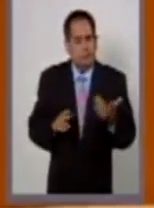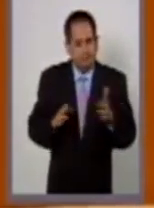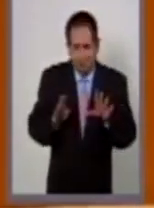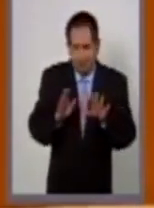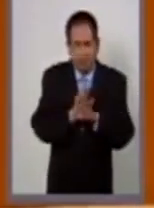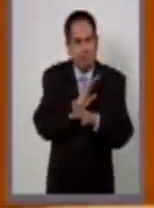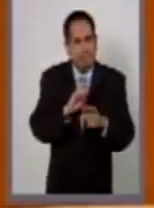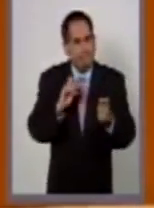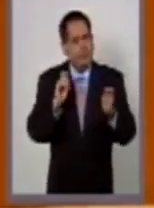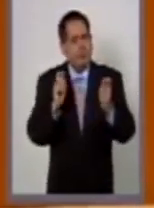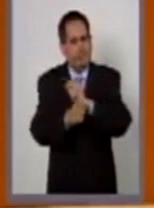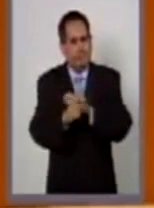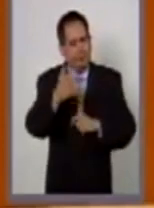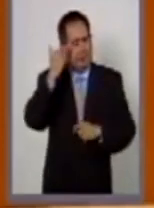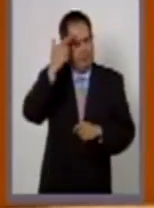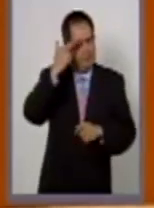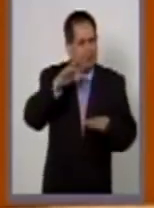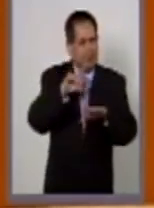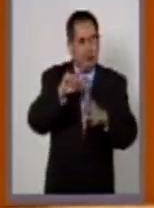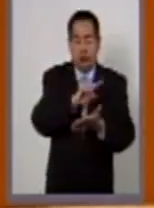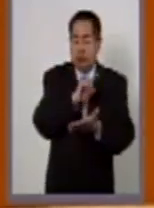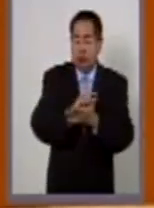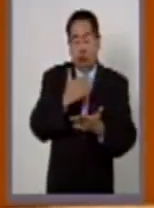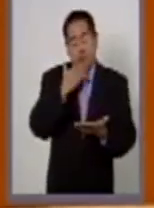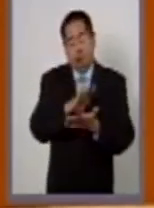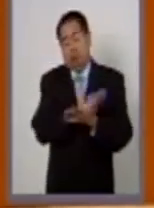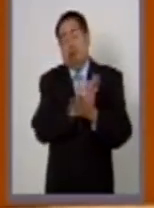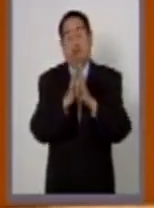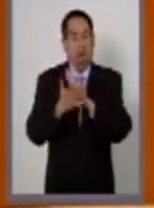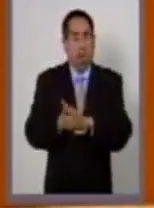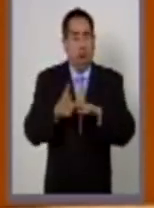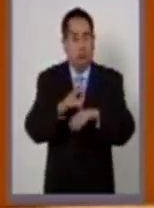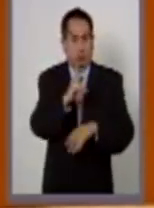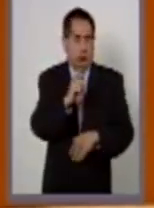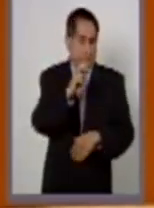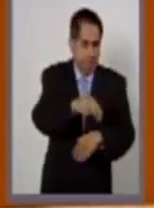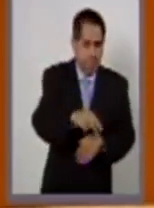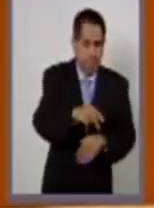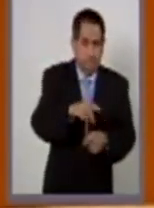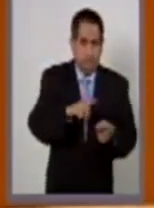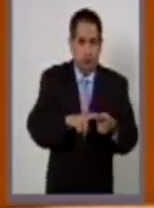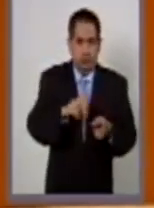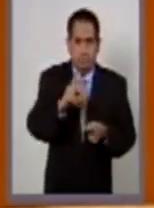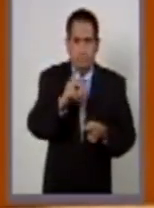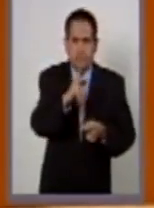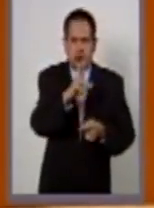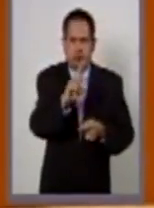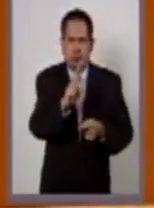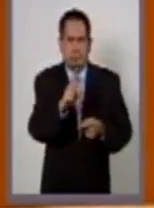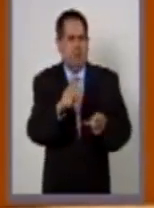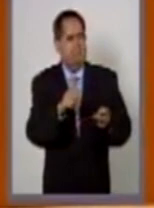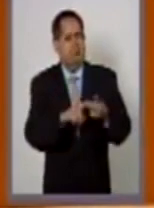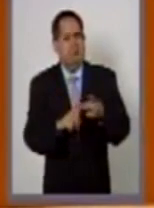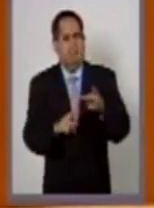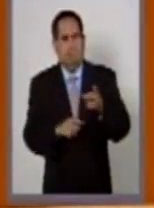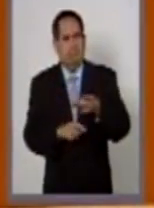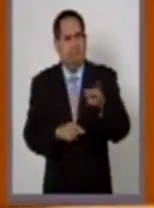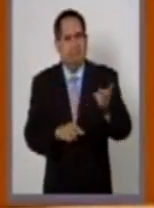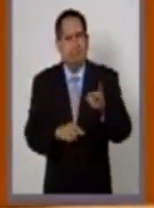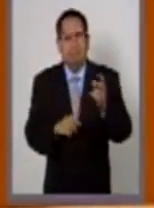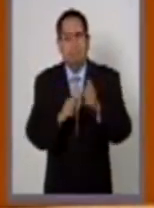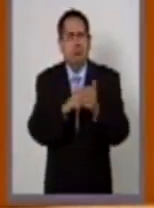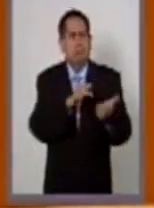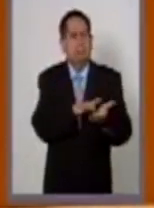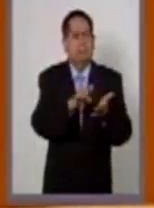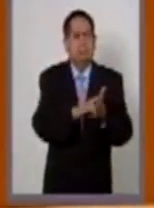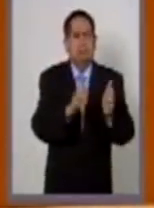modificado por esa reforma maravillosa del PAN y del PRD,